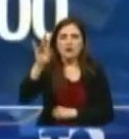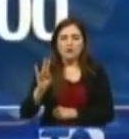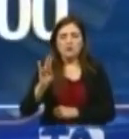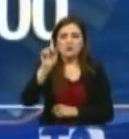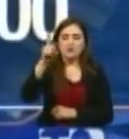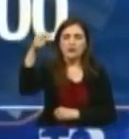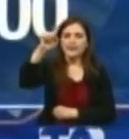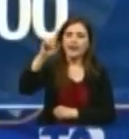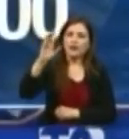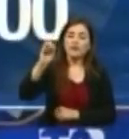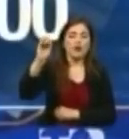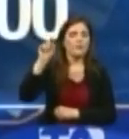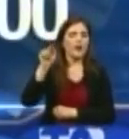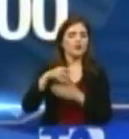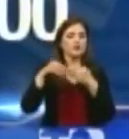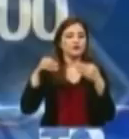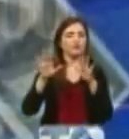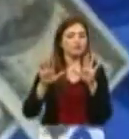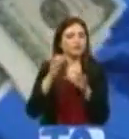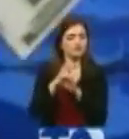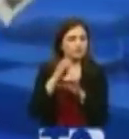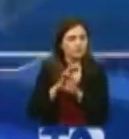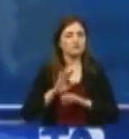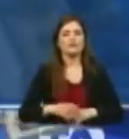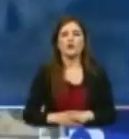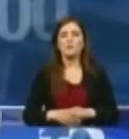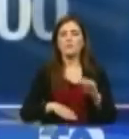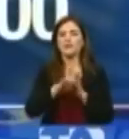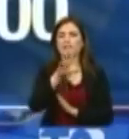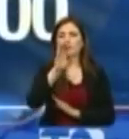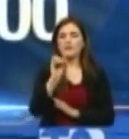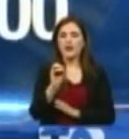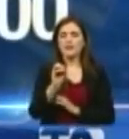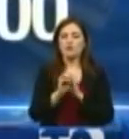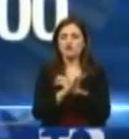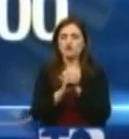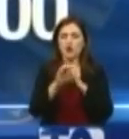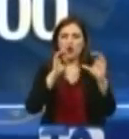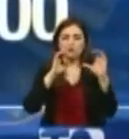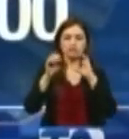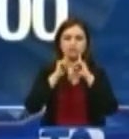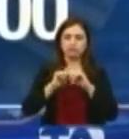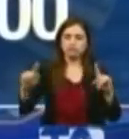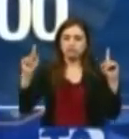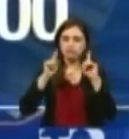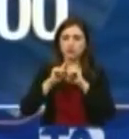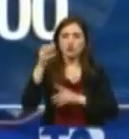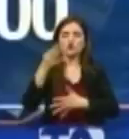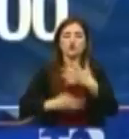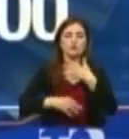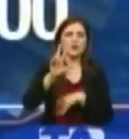por 1.100.000 dólares aproximadamente, a más de 30 adjudicaciones en publicidad y comunicación, que a la fecha